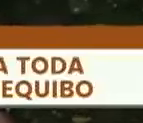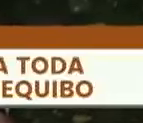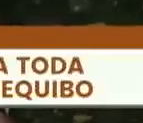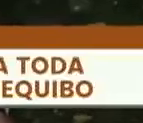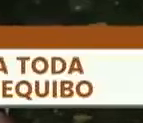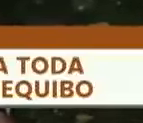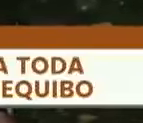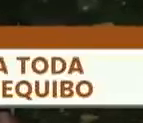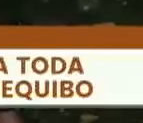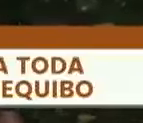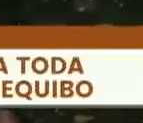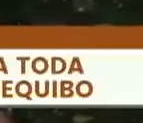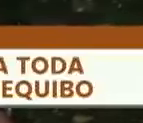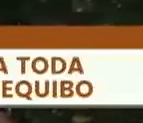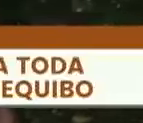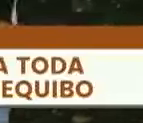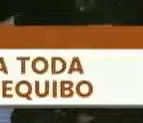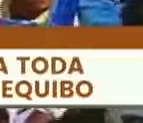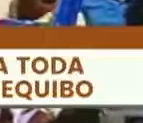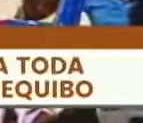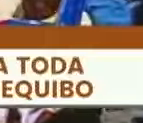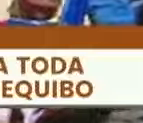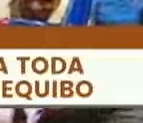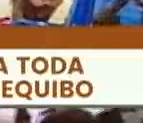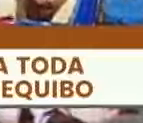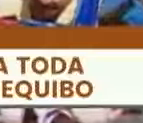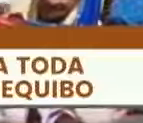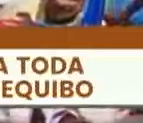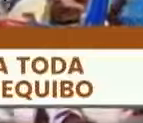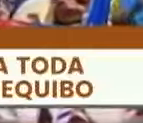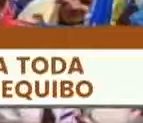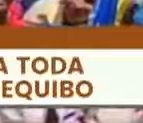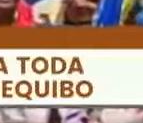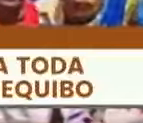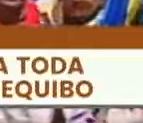identidad y nacionalidad venezolana.